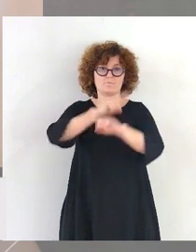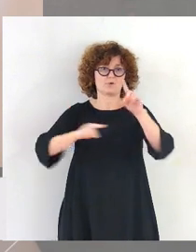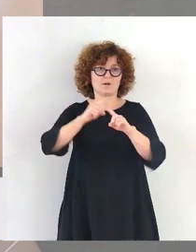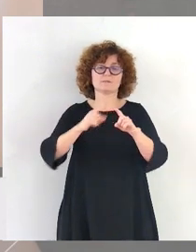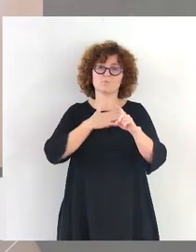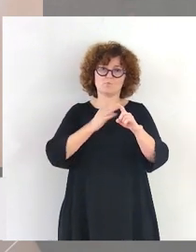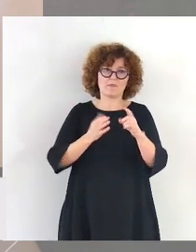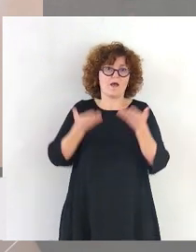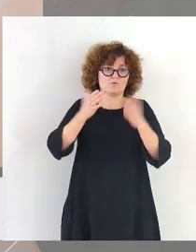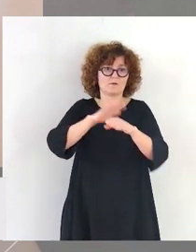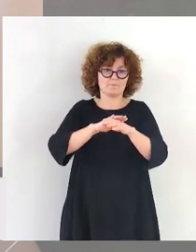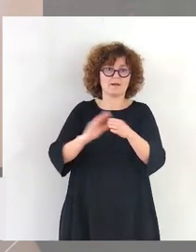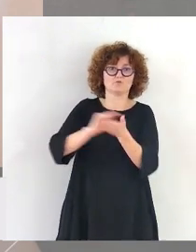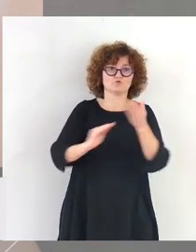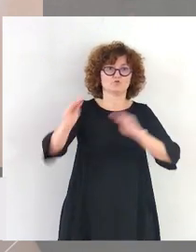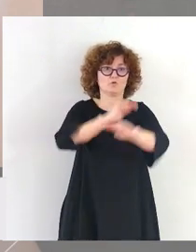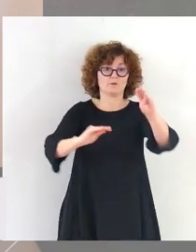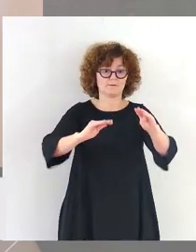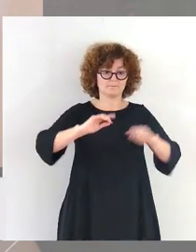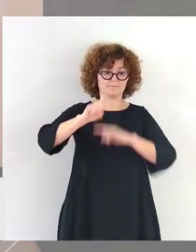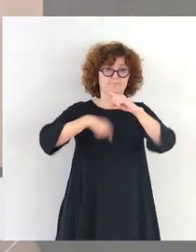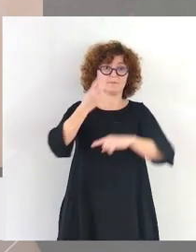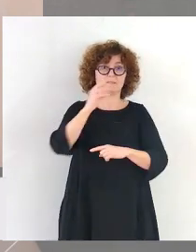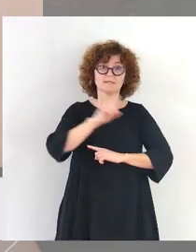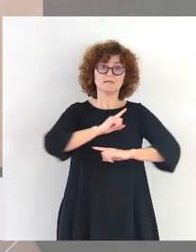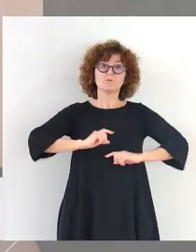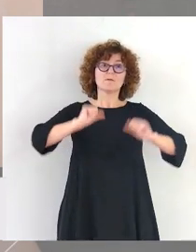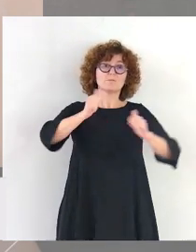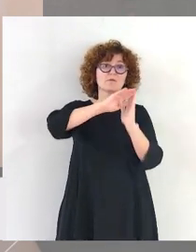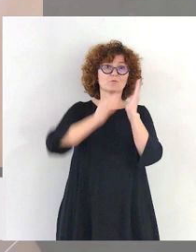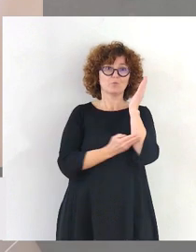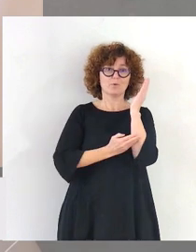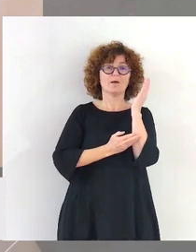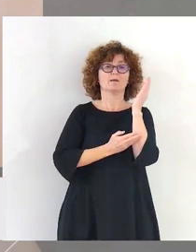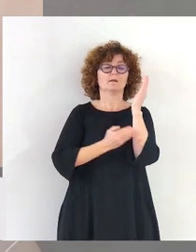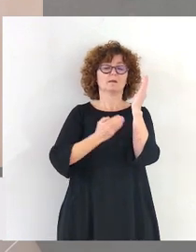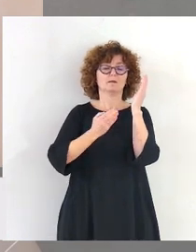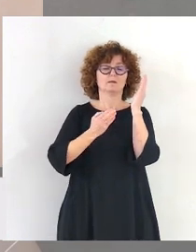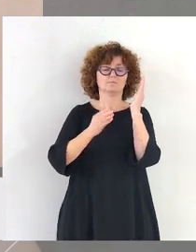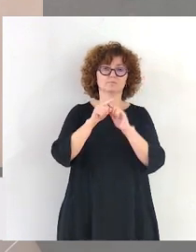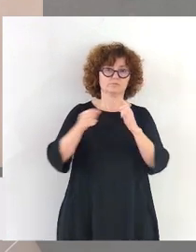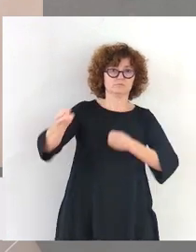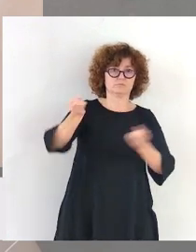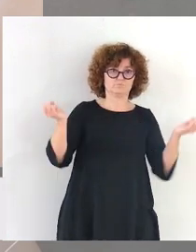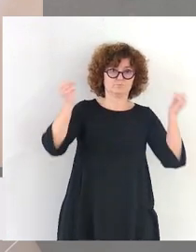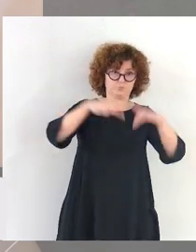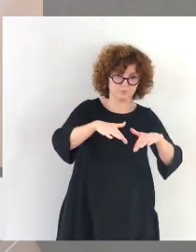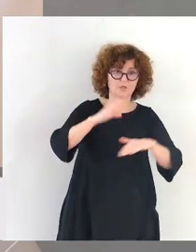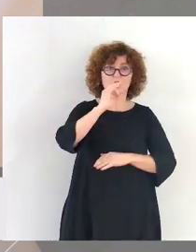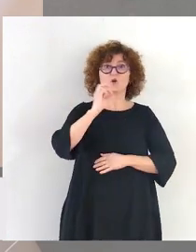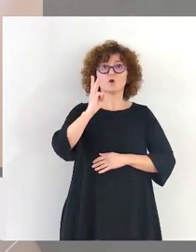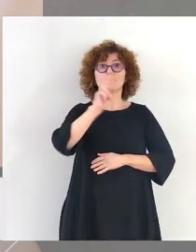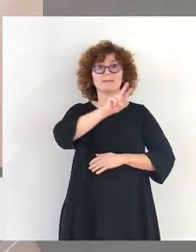el próximo 30 de noviembre se inicia en Dubai la conferencia de Naciones Unidas sobre el cambio ático de 2023 la